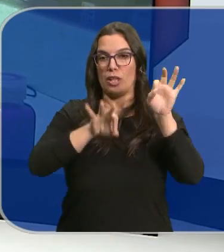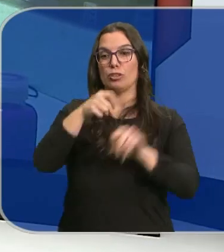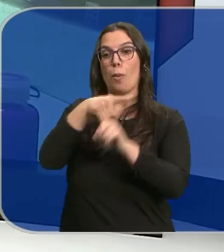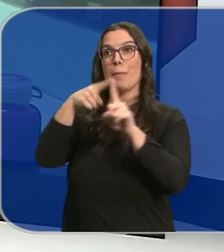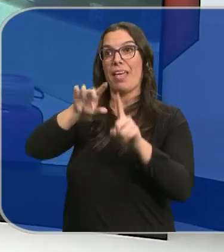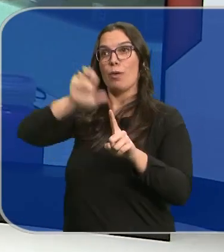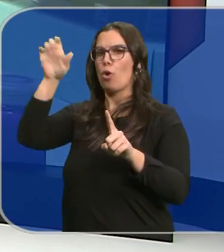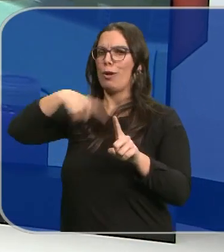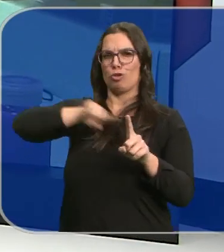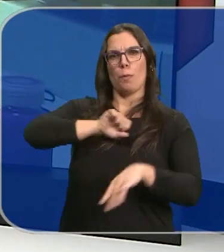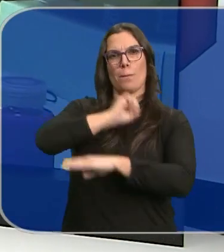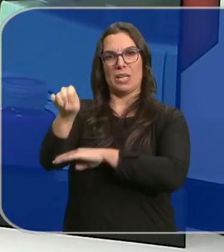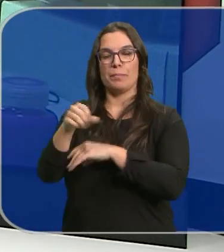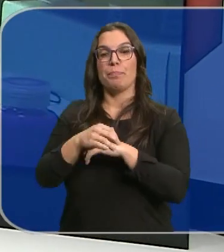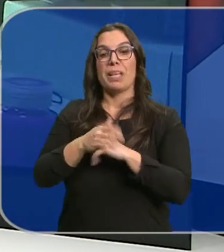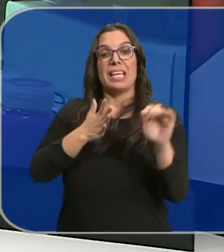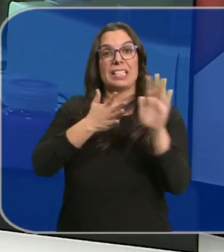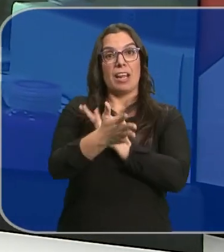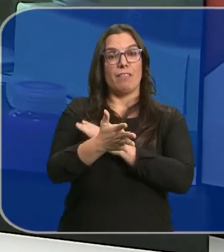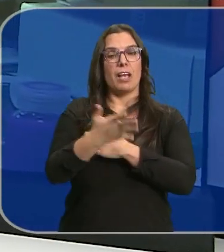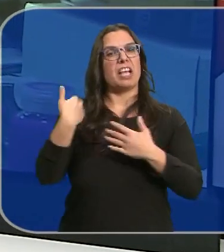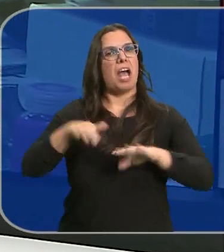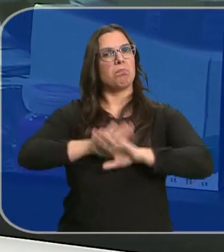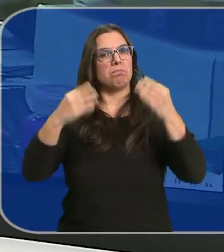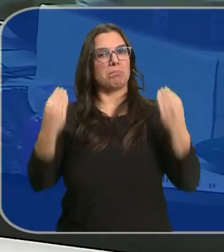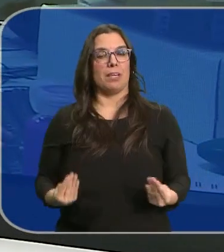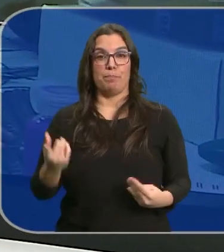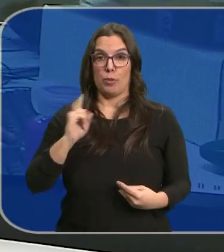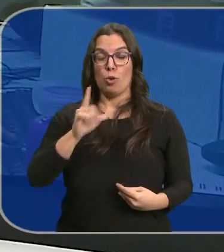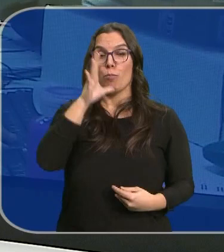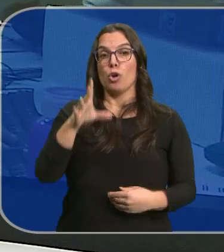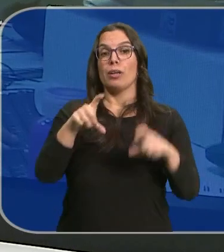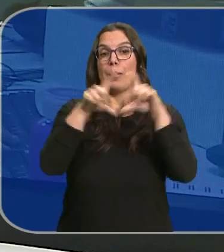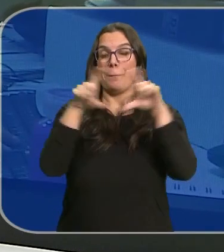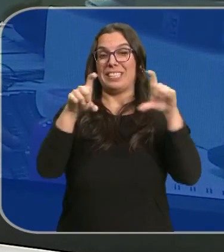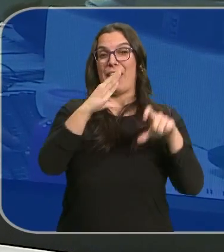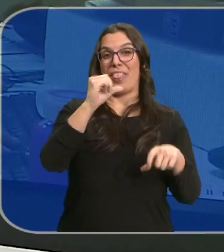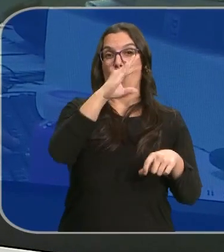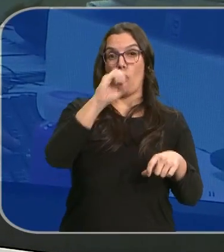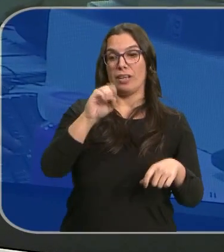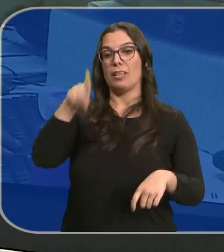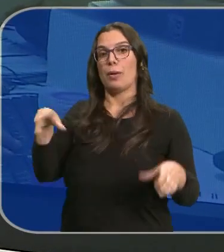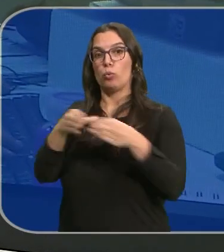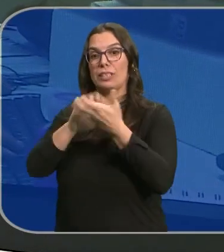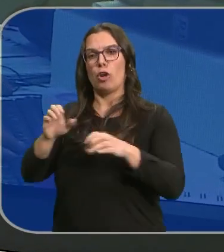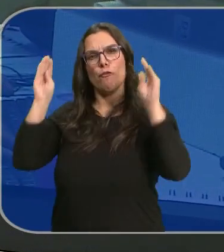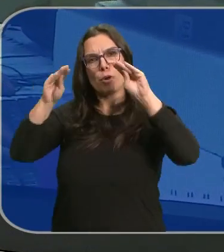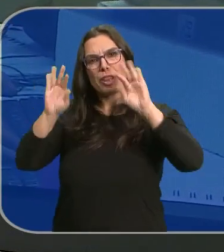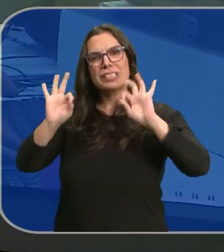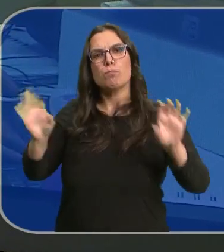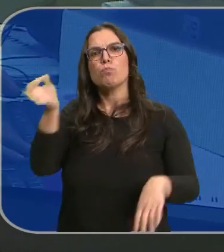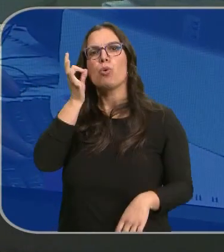media en Europa. Aún así, no es un dato para conformarse. La COE y la Junta están formando a mujeres en cargos directivos